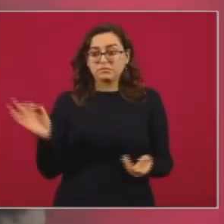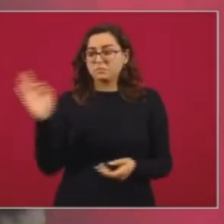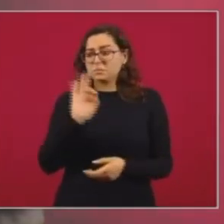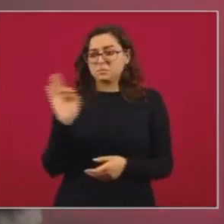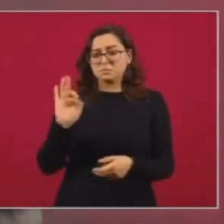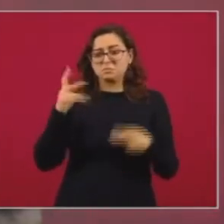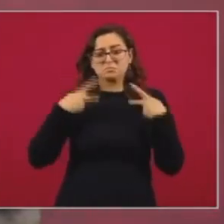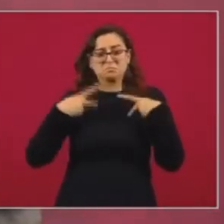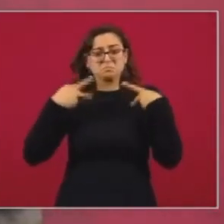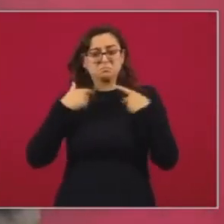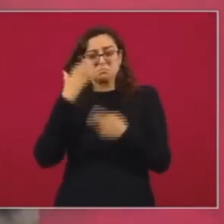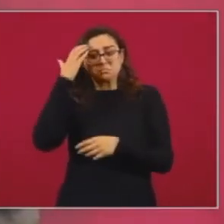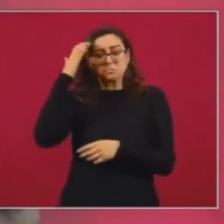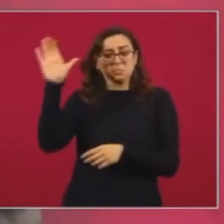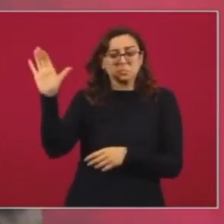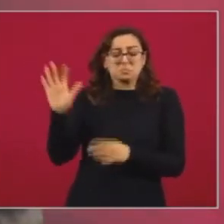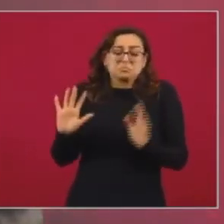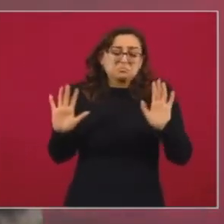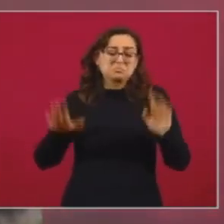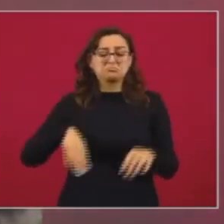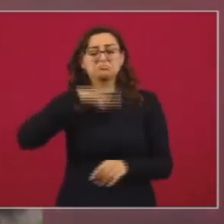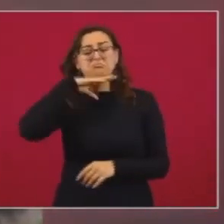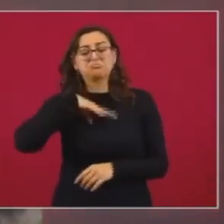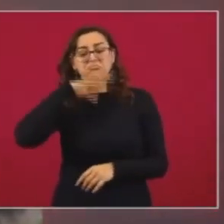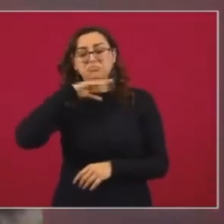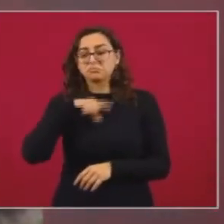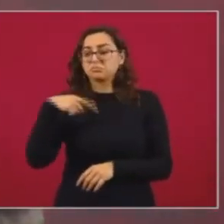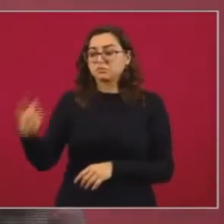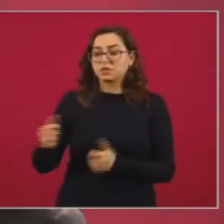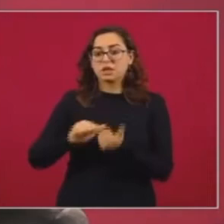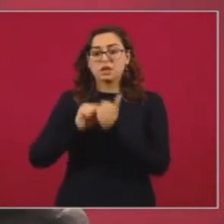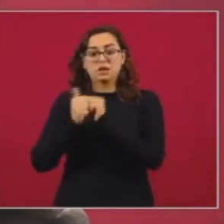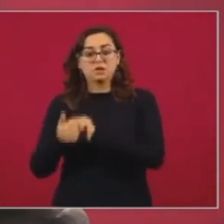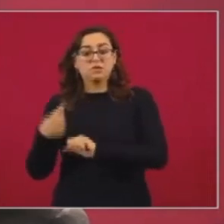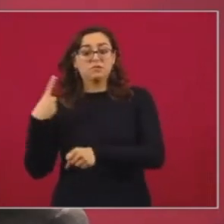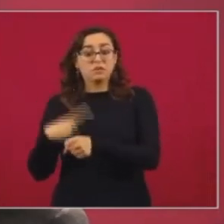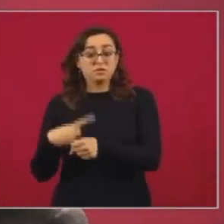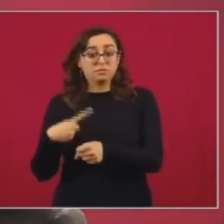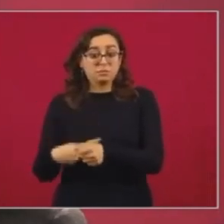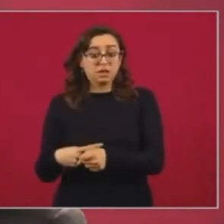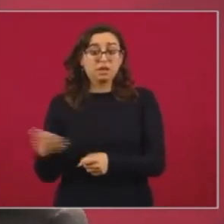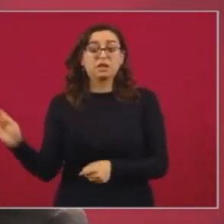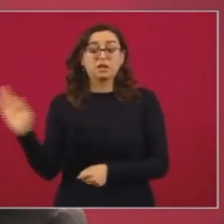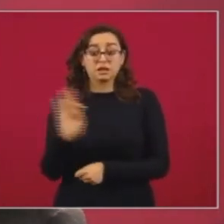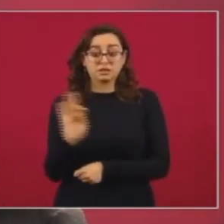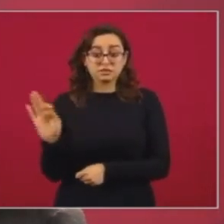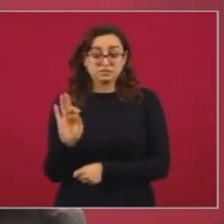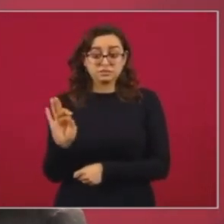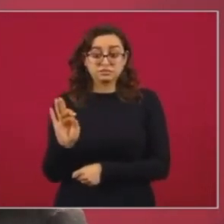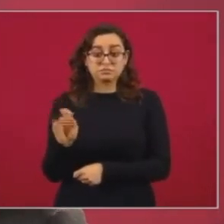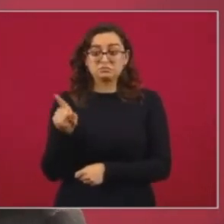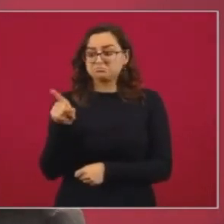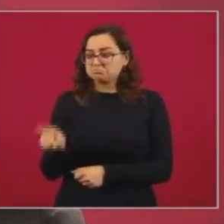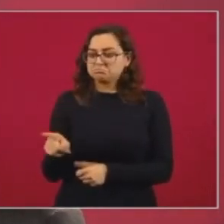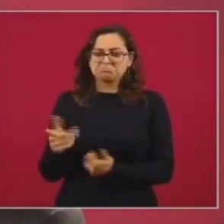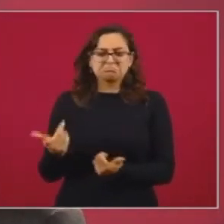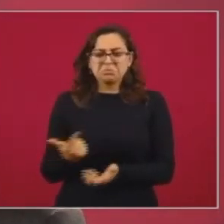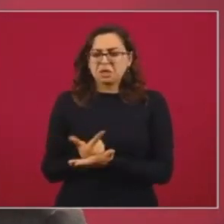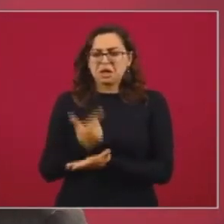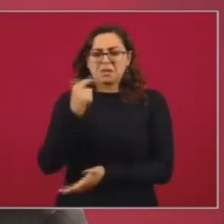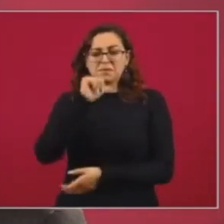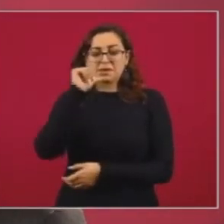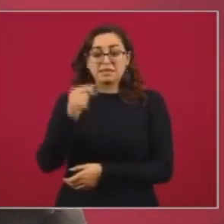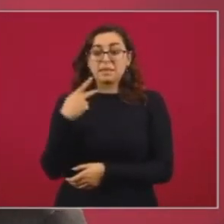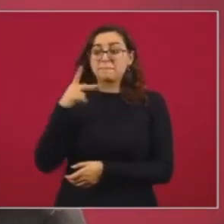desconocida y usted nunca se va a enterar de que esa persona enfermó. Y posiblemente esa persona no tuvo una complicación, pero infectó